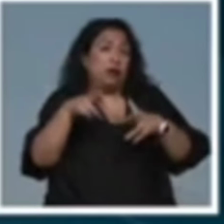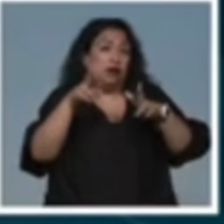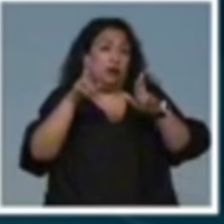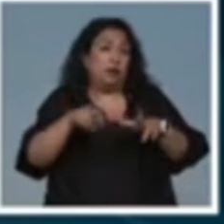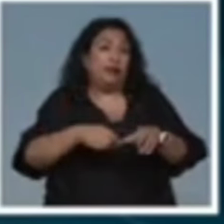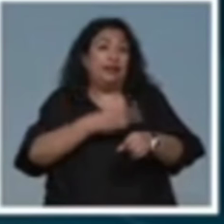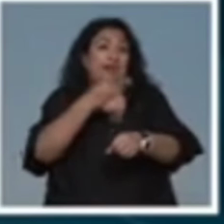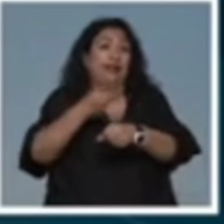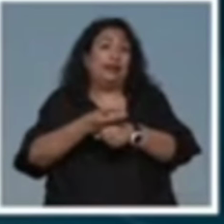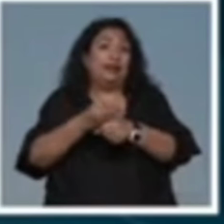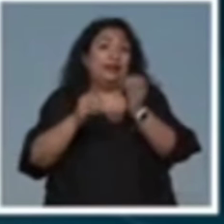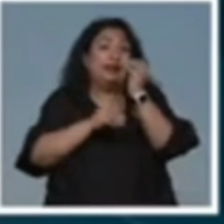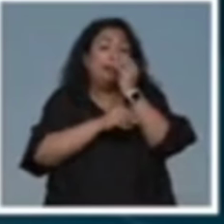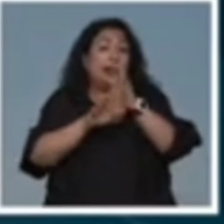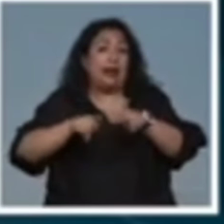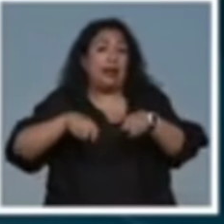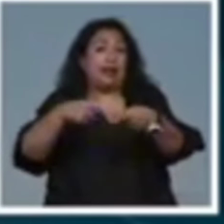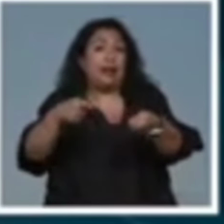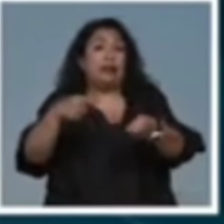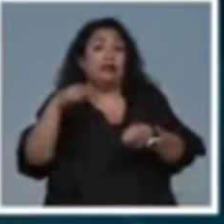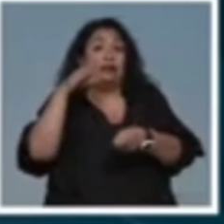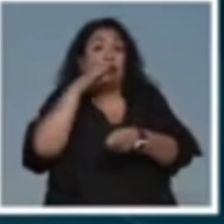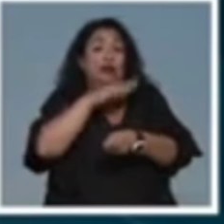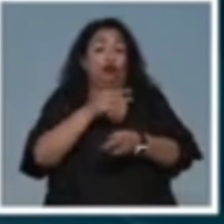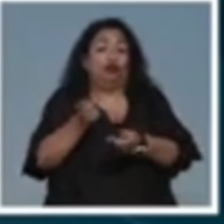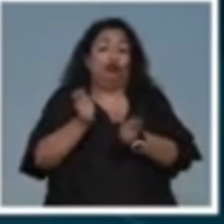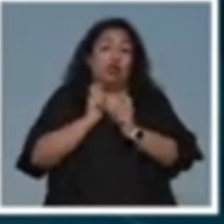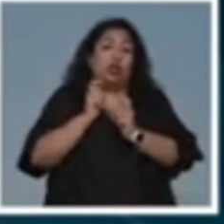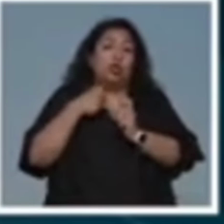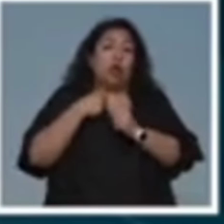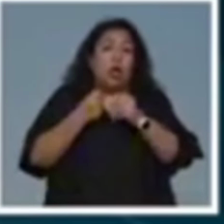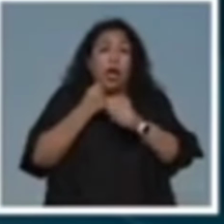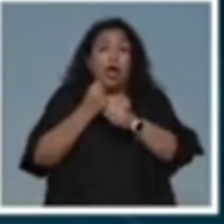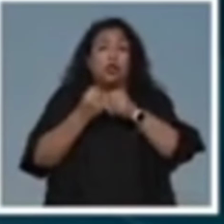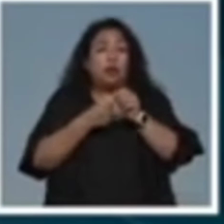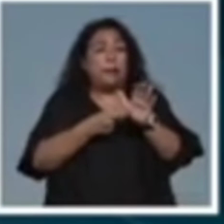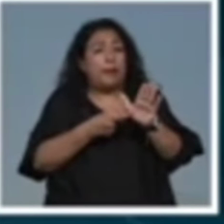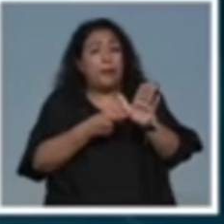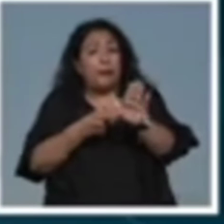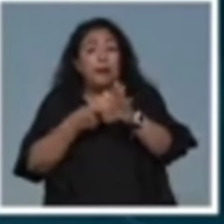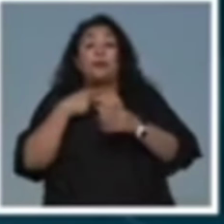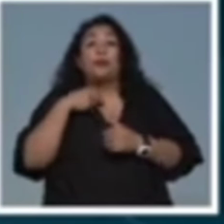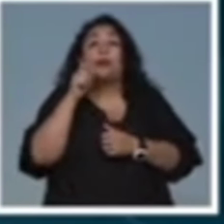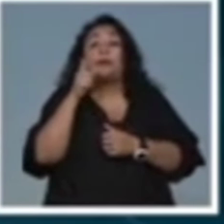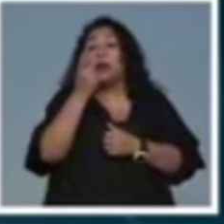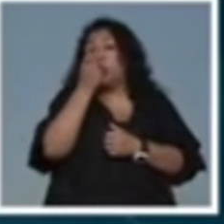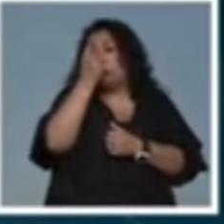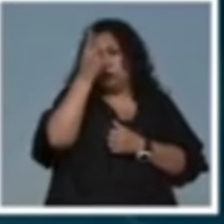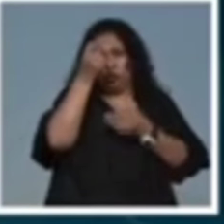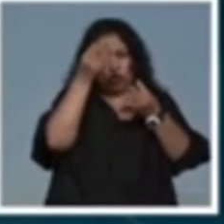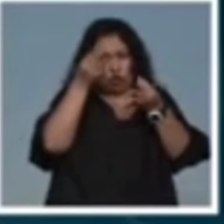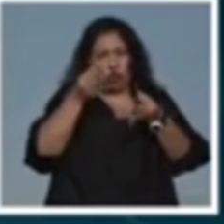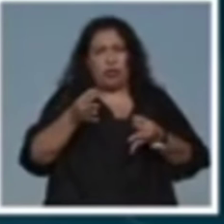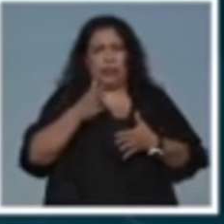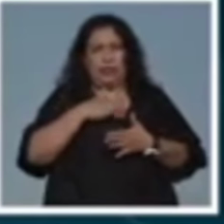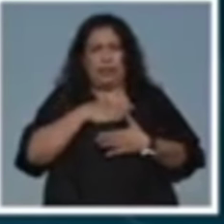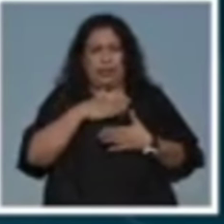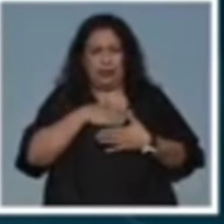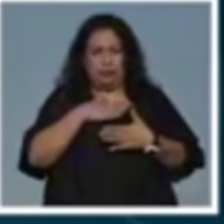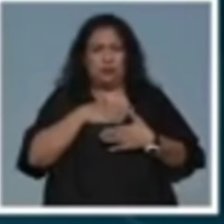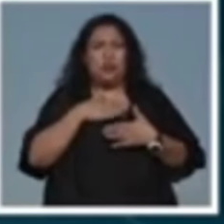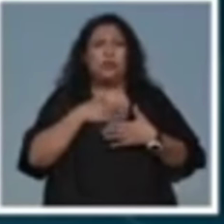esa tercera raíz y la negritud, que es lo que yo he llevado ya por muchos años. Y también composiciones originales mías que